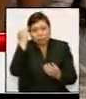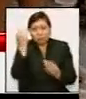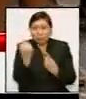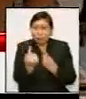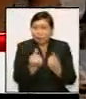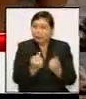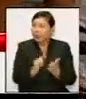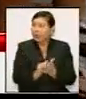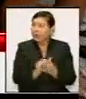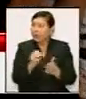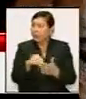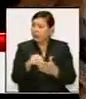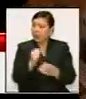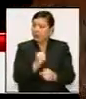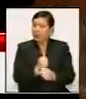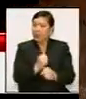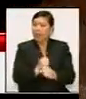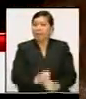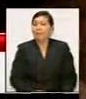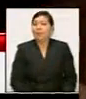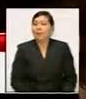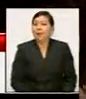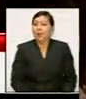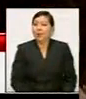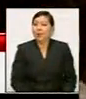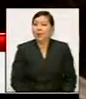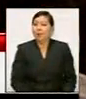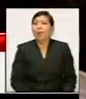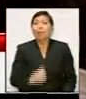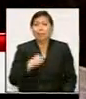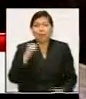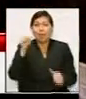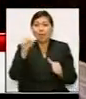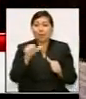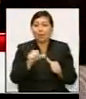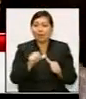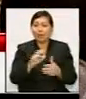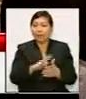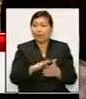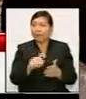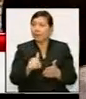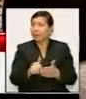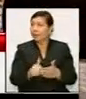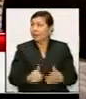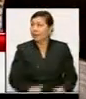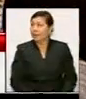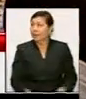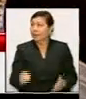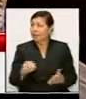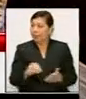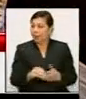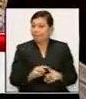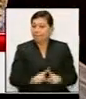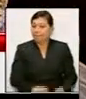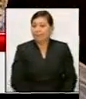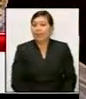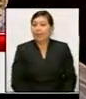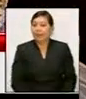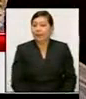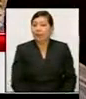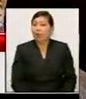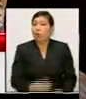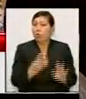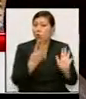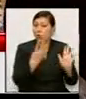y planteamientos de trabajo. Lo recuerdo, en nuestra etapa del 90